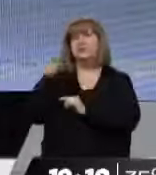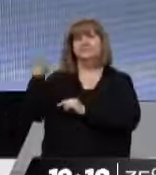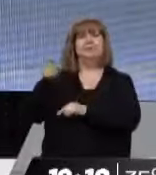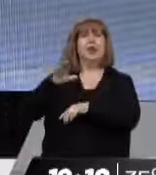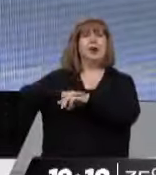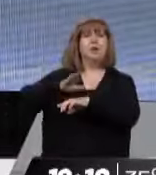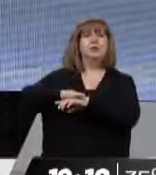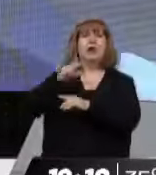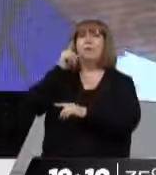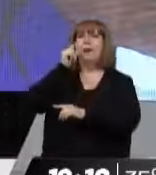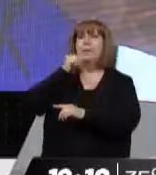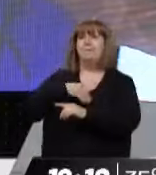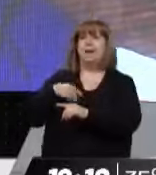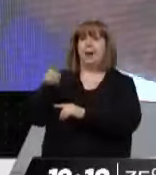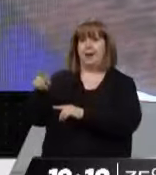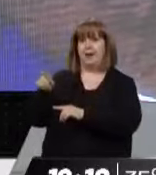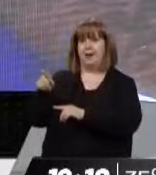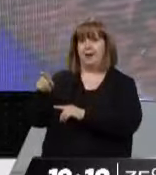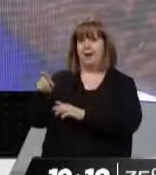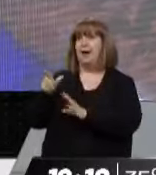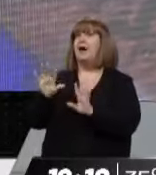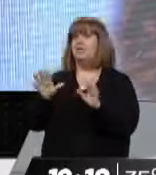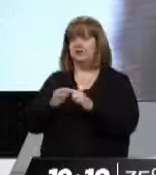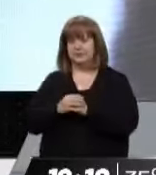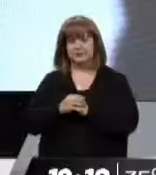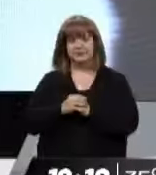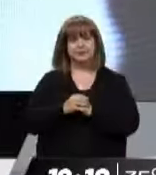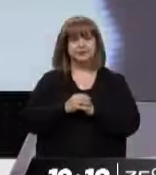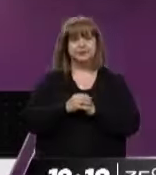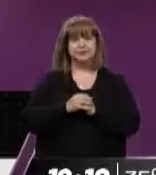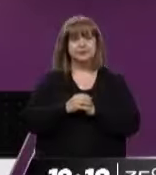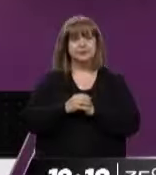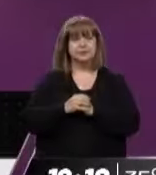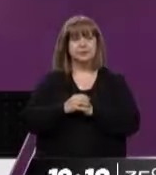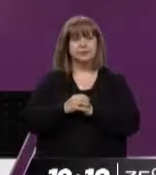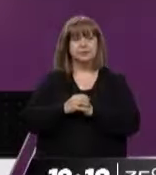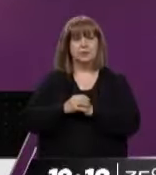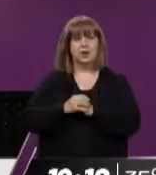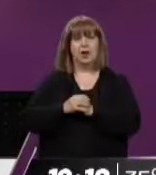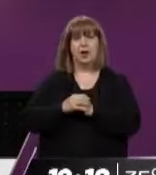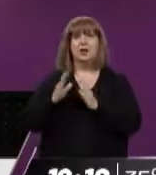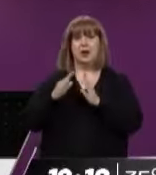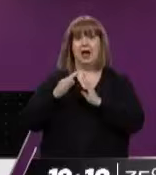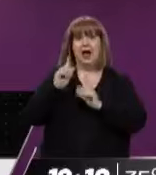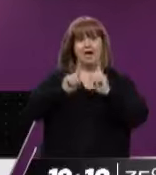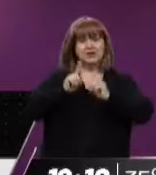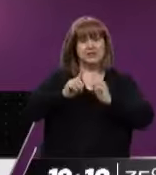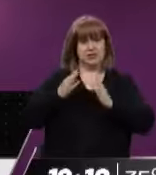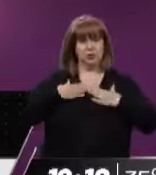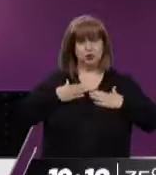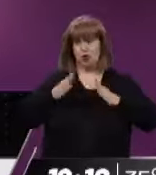concretamente dice, fueron cómplices de lo que pasó. Los vecinos los cuidaban, le daban de